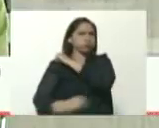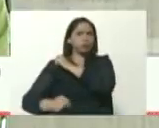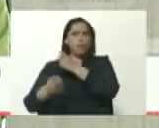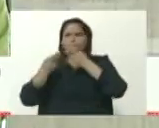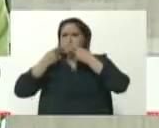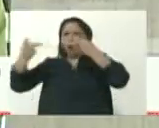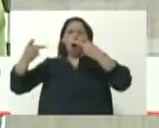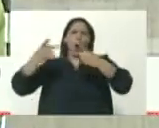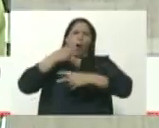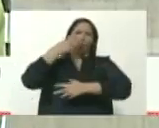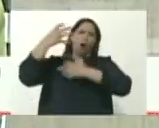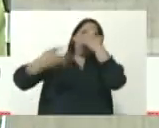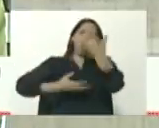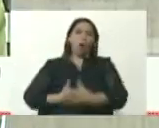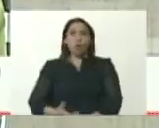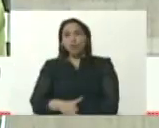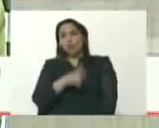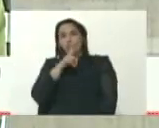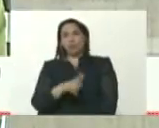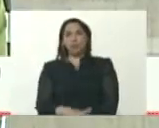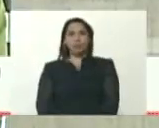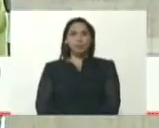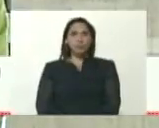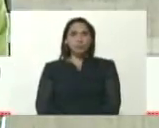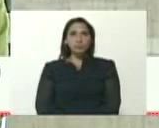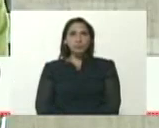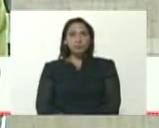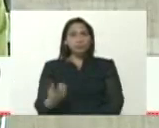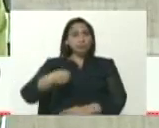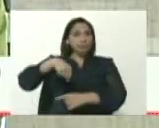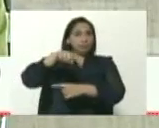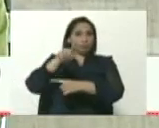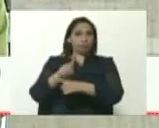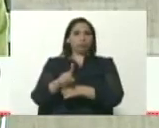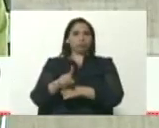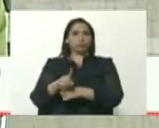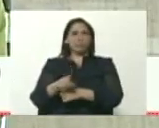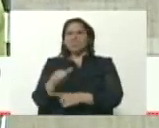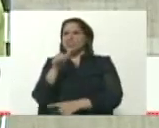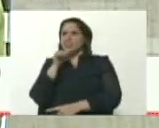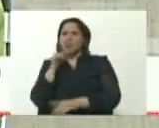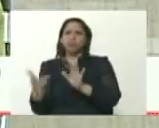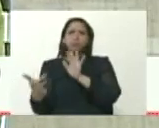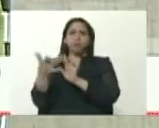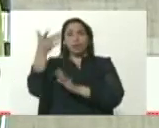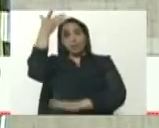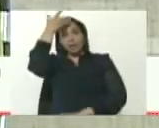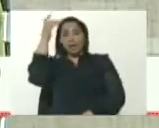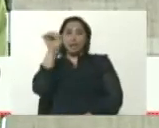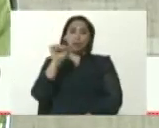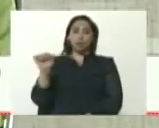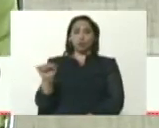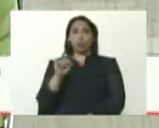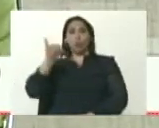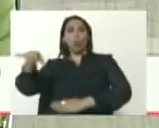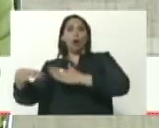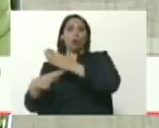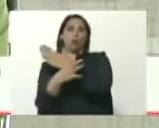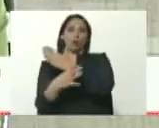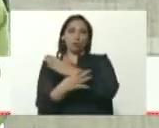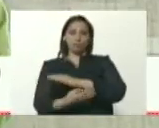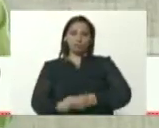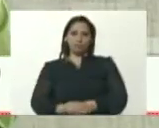escandalazo gigantesco. Y el primero que salió involucrado, la reina del sur, Juan Guaidó.